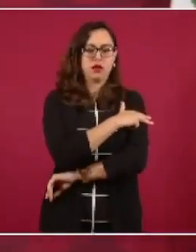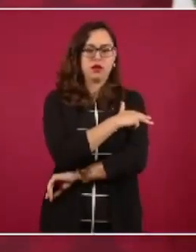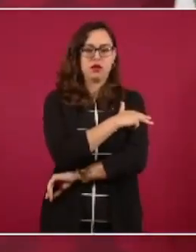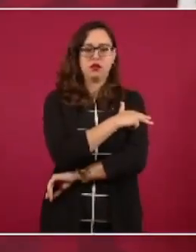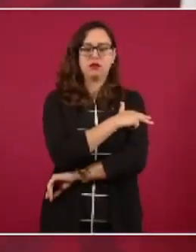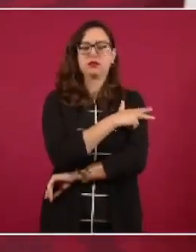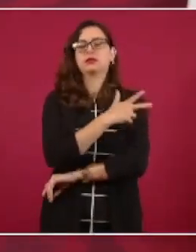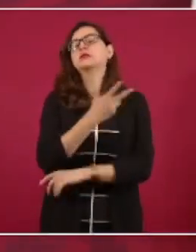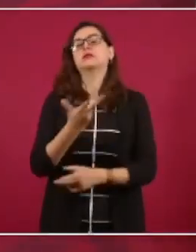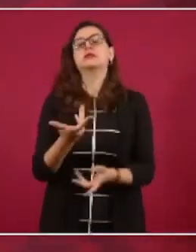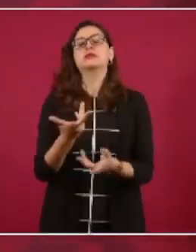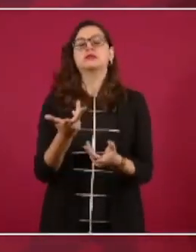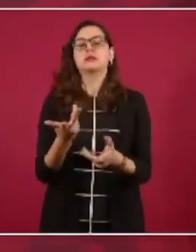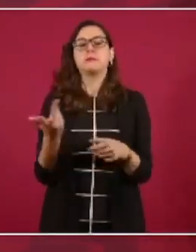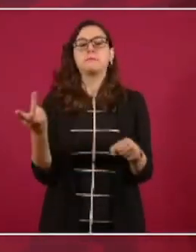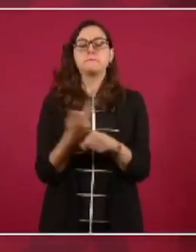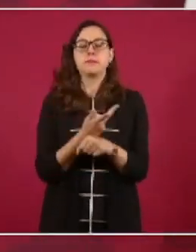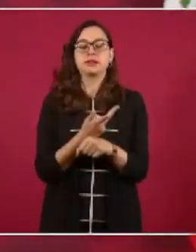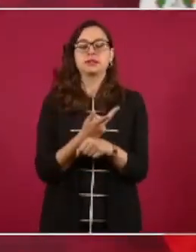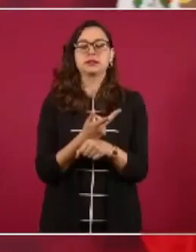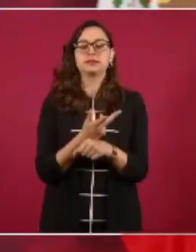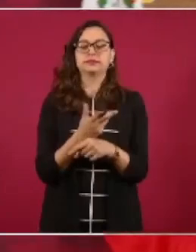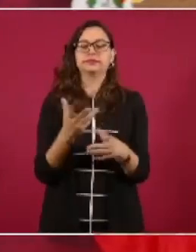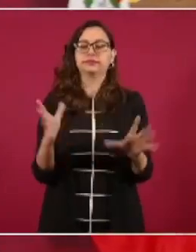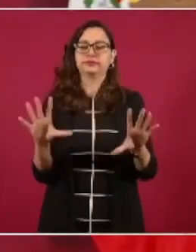En elementos tenemos